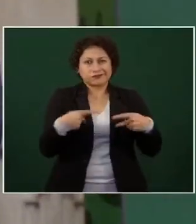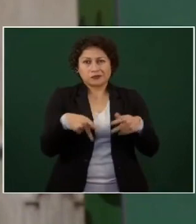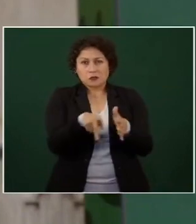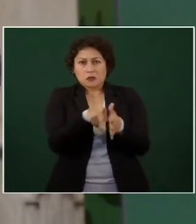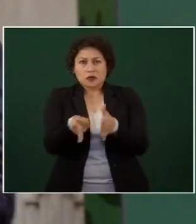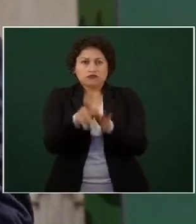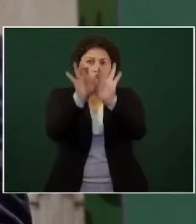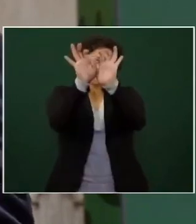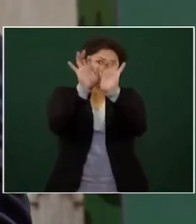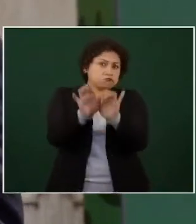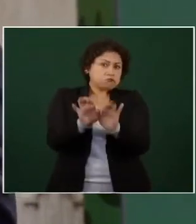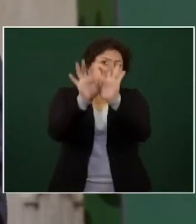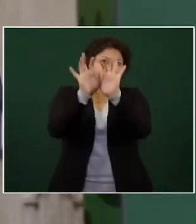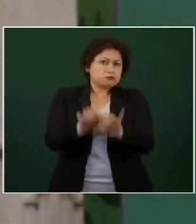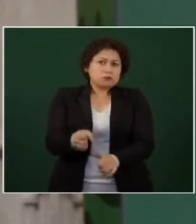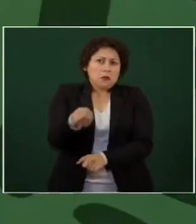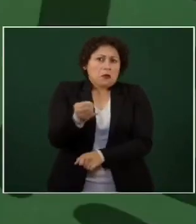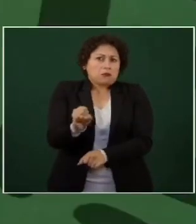en esos tiempos.